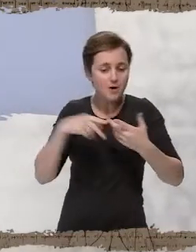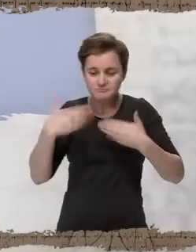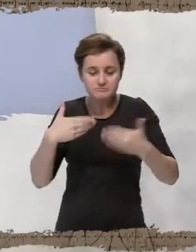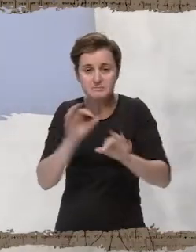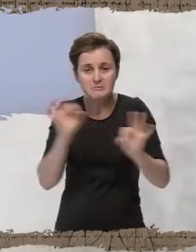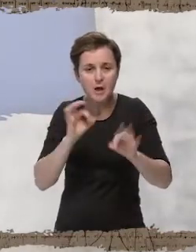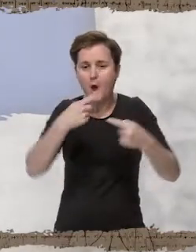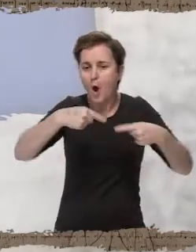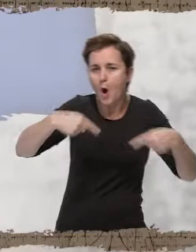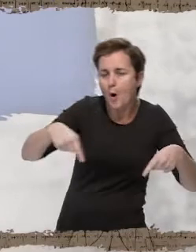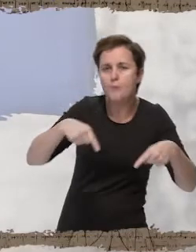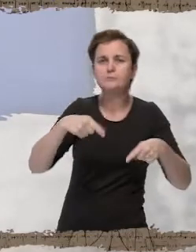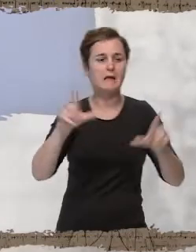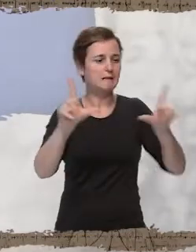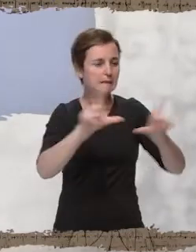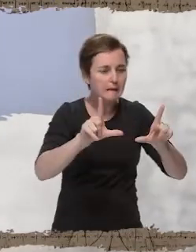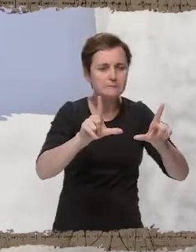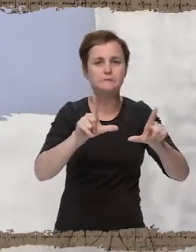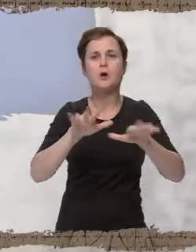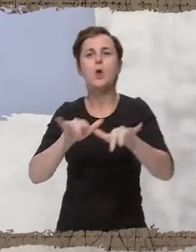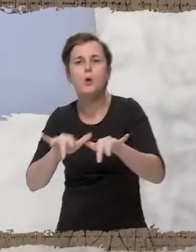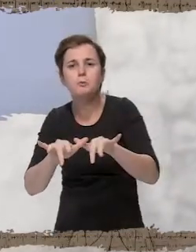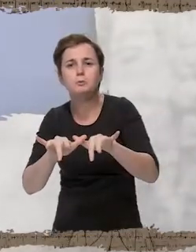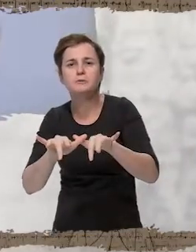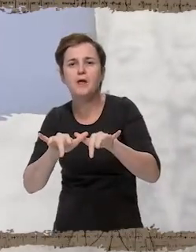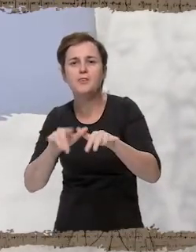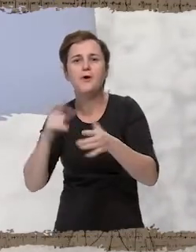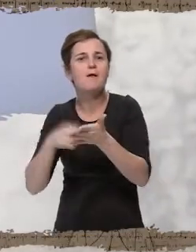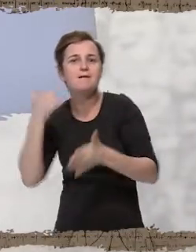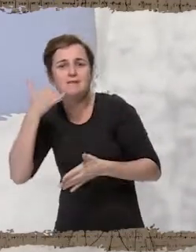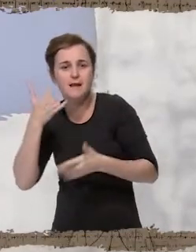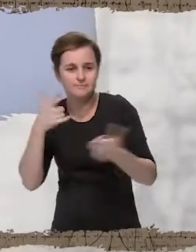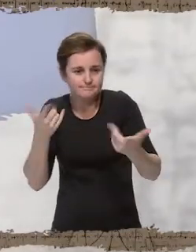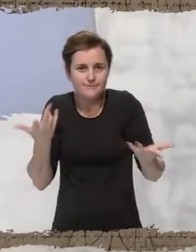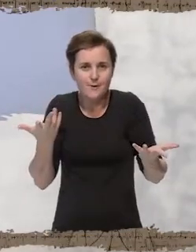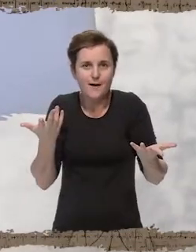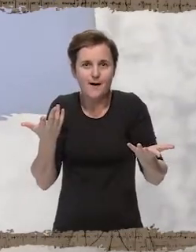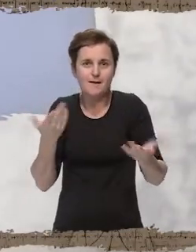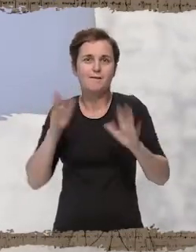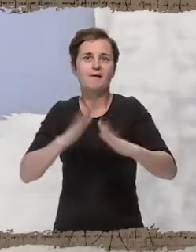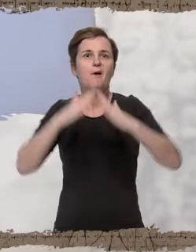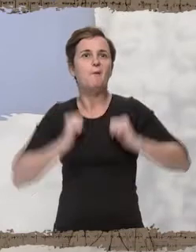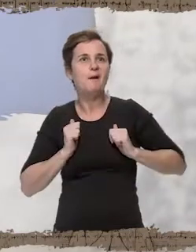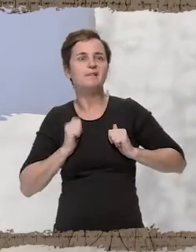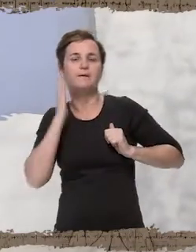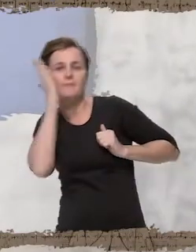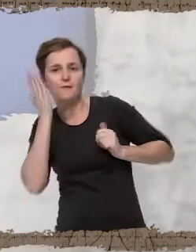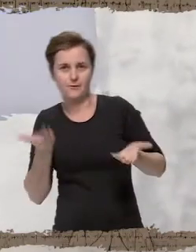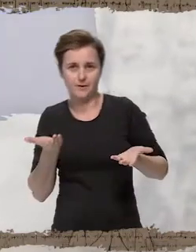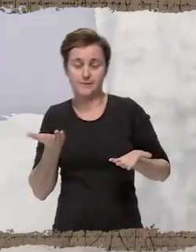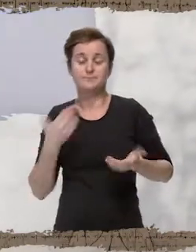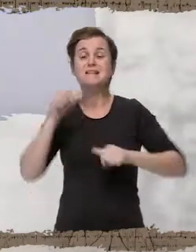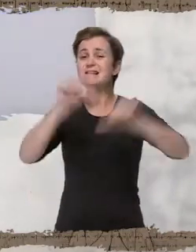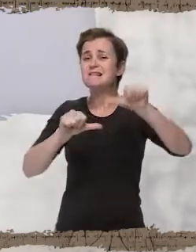ella muchos electrónicos como el televisor, las computadoras, los teléfonos no existirían y la cuarentena sería bastante aburrida.